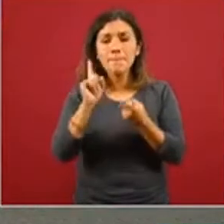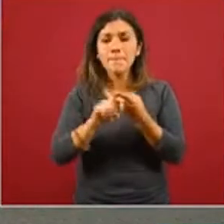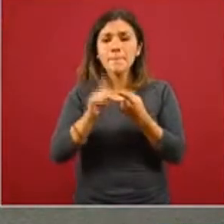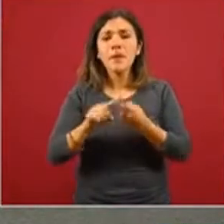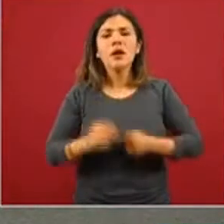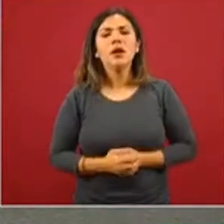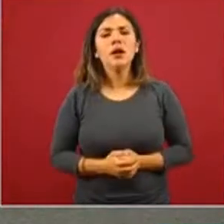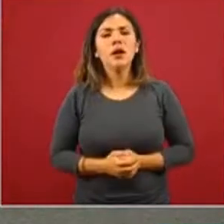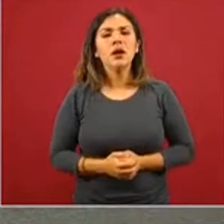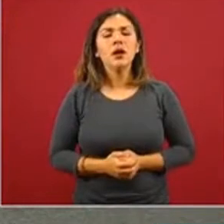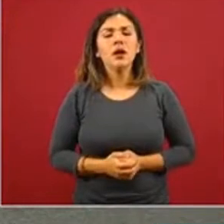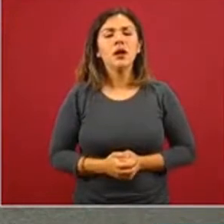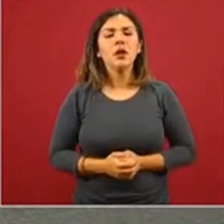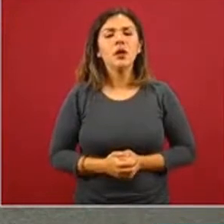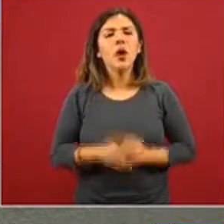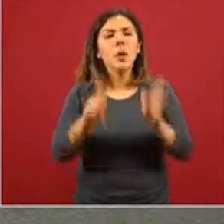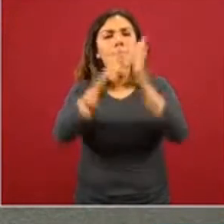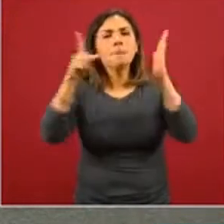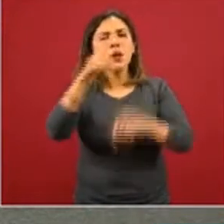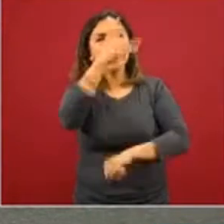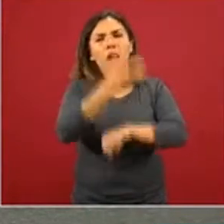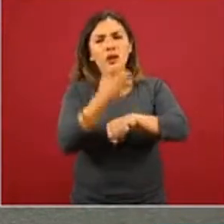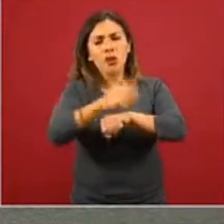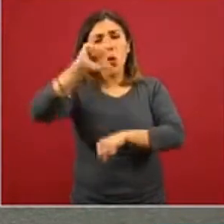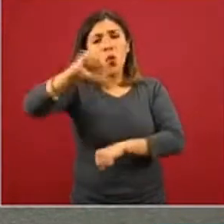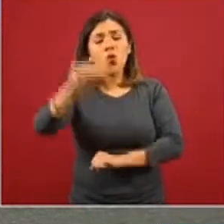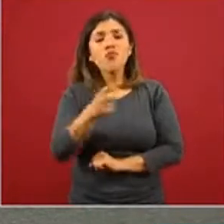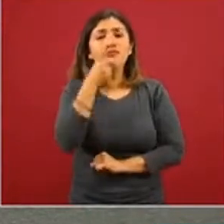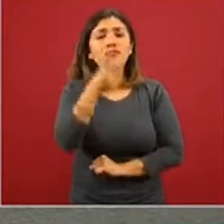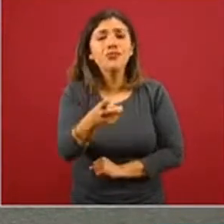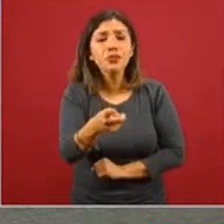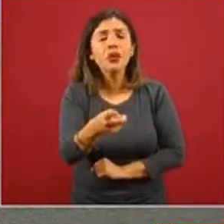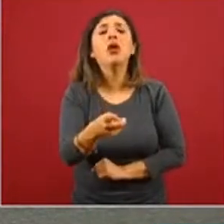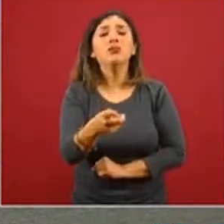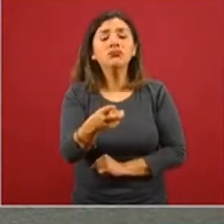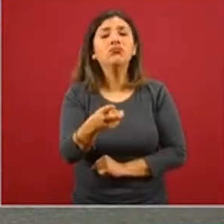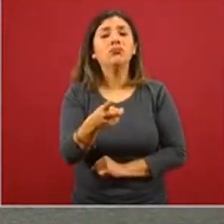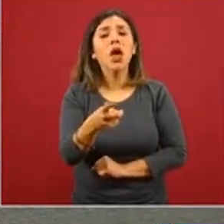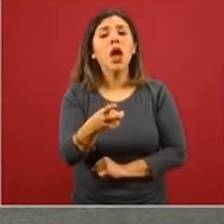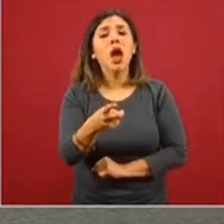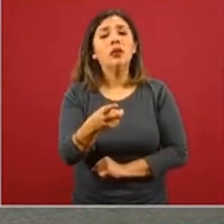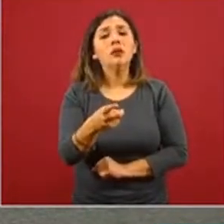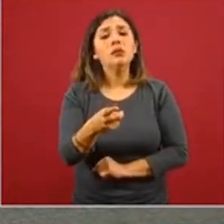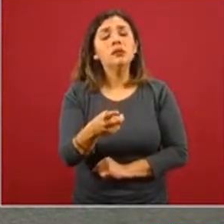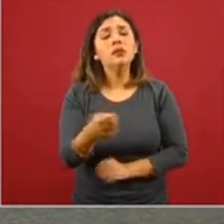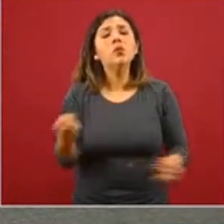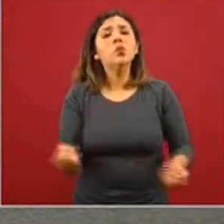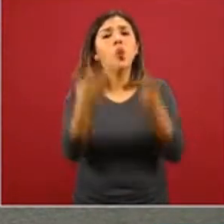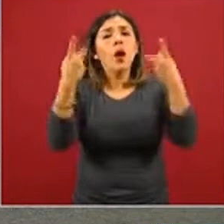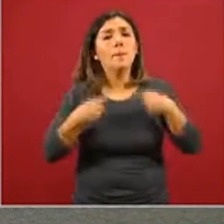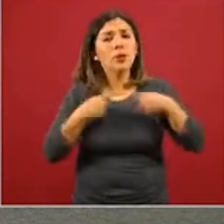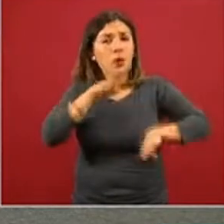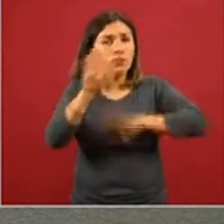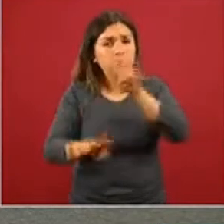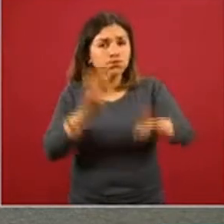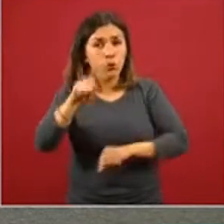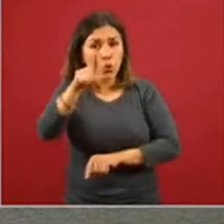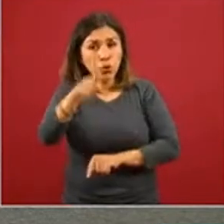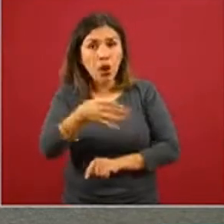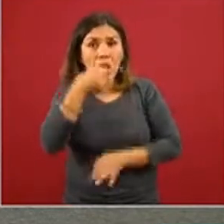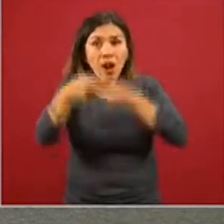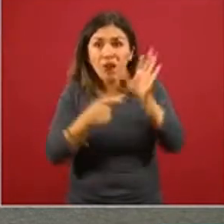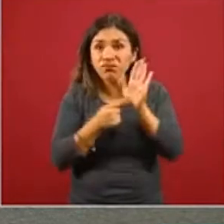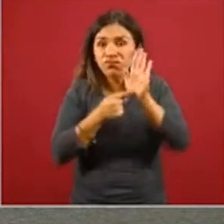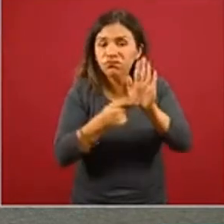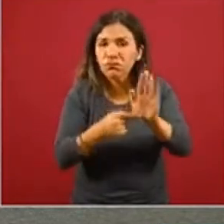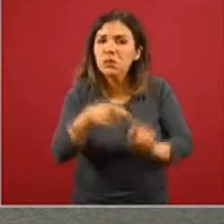primera, The Washington Post hoy asegura que la cantidad de muertos que ustedes dan a